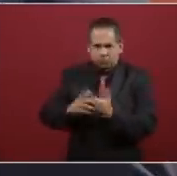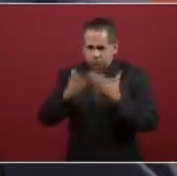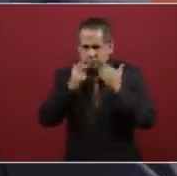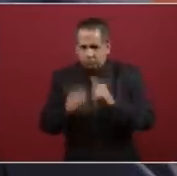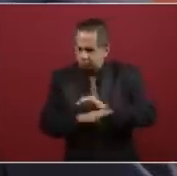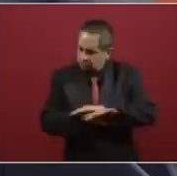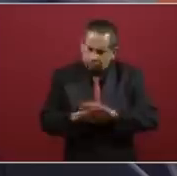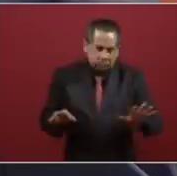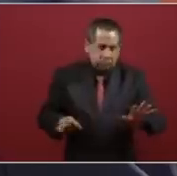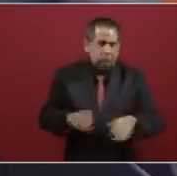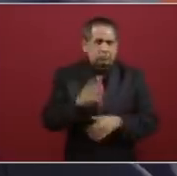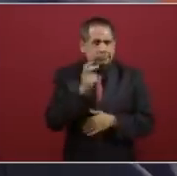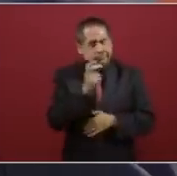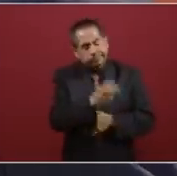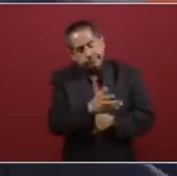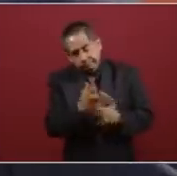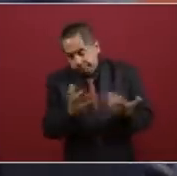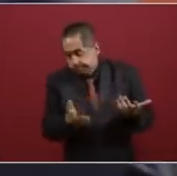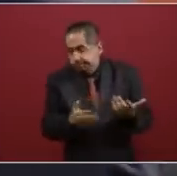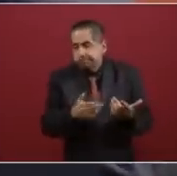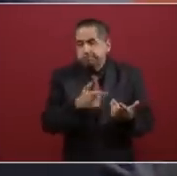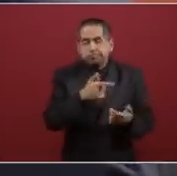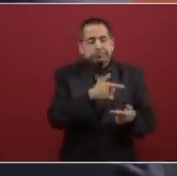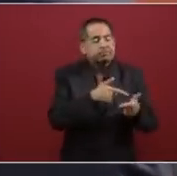Entonces, eso se mantuvo